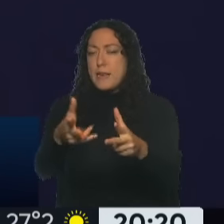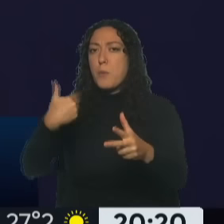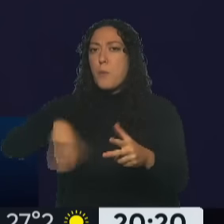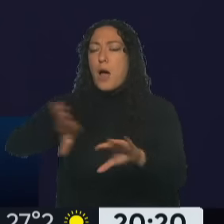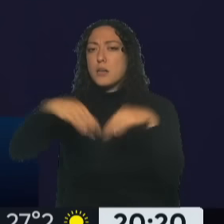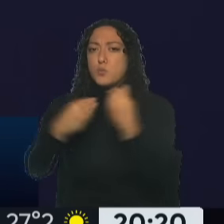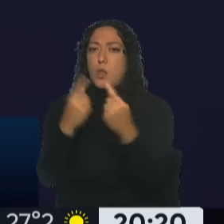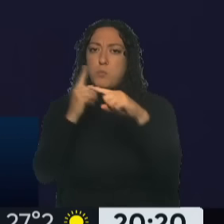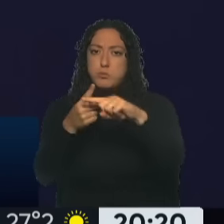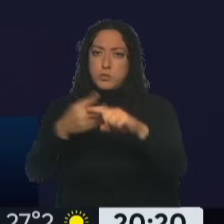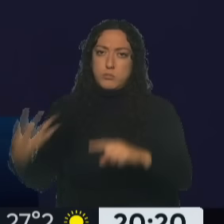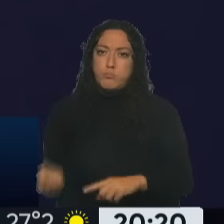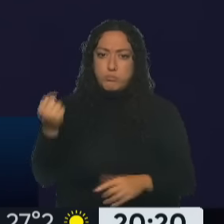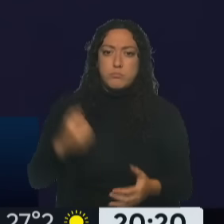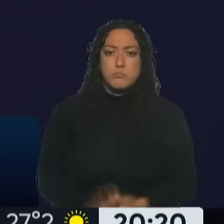rendir sus